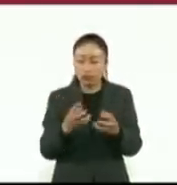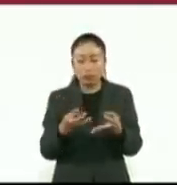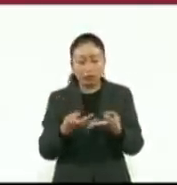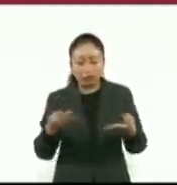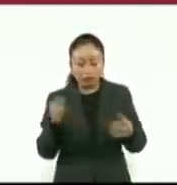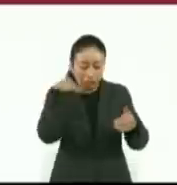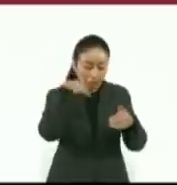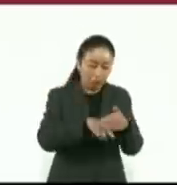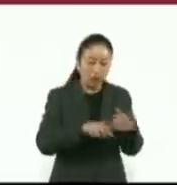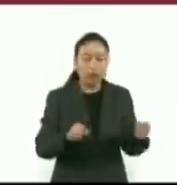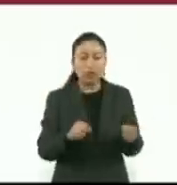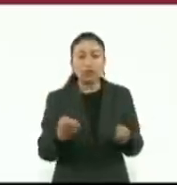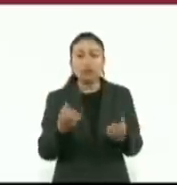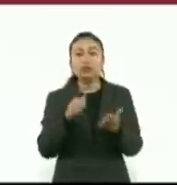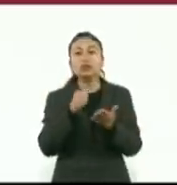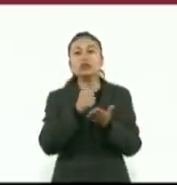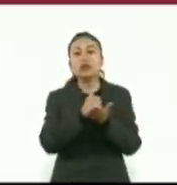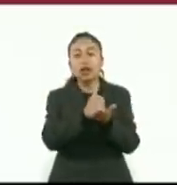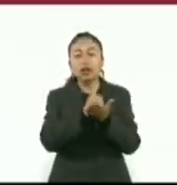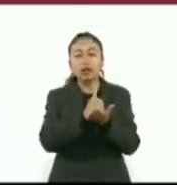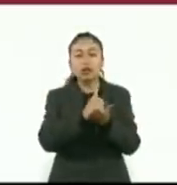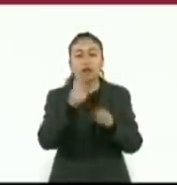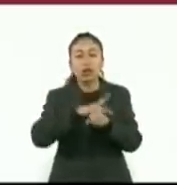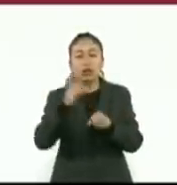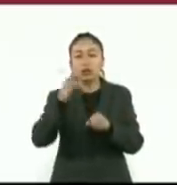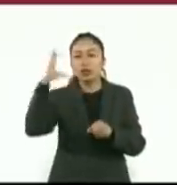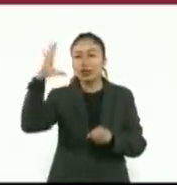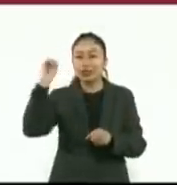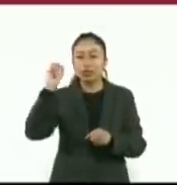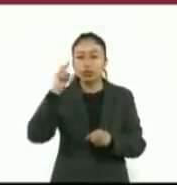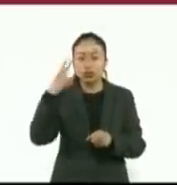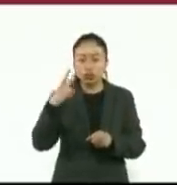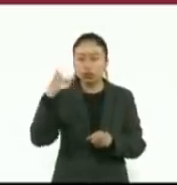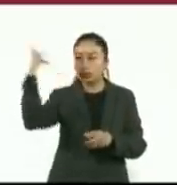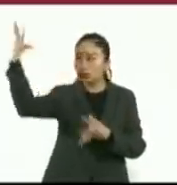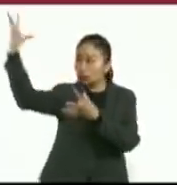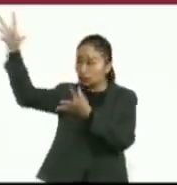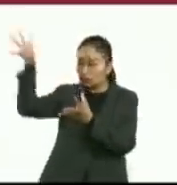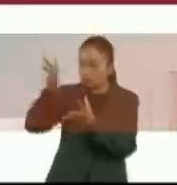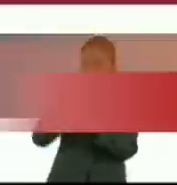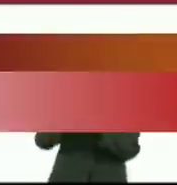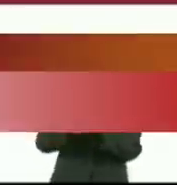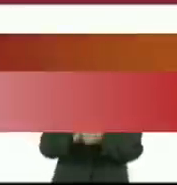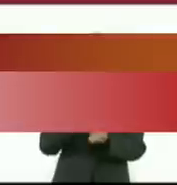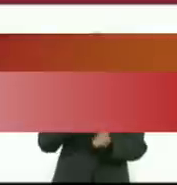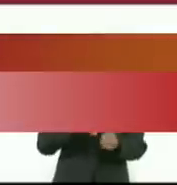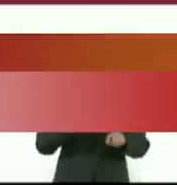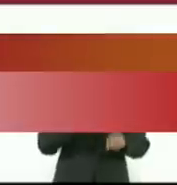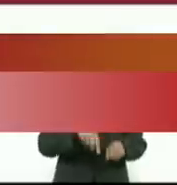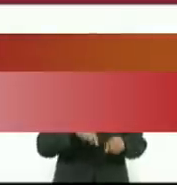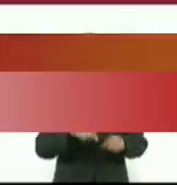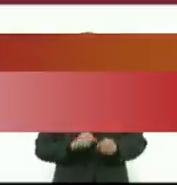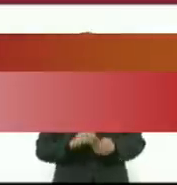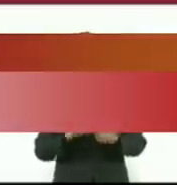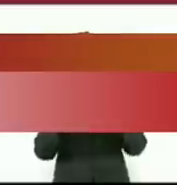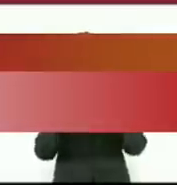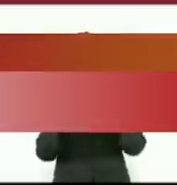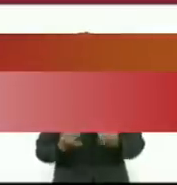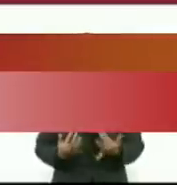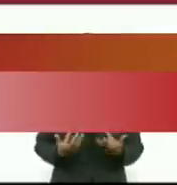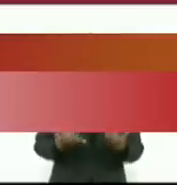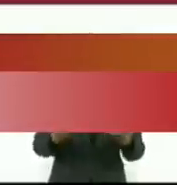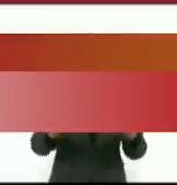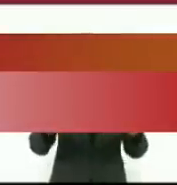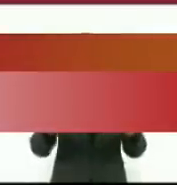eso ayuda porque se captura el CO2 de la atmósfera y queda capturado, o se puede quemar